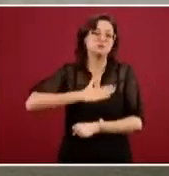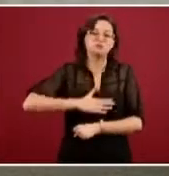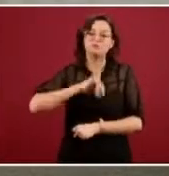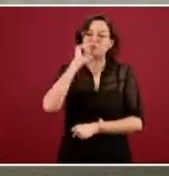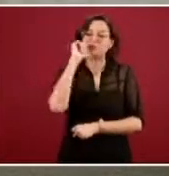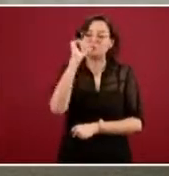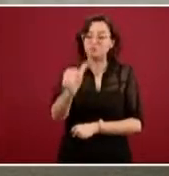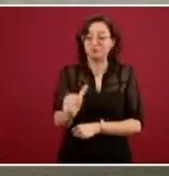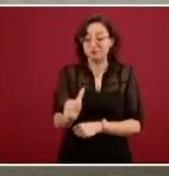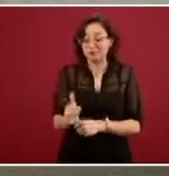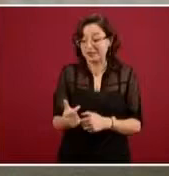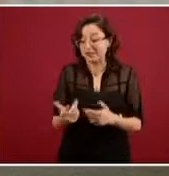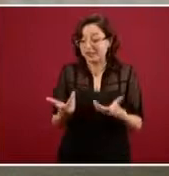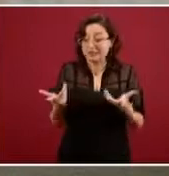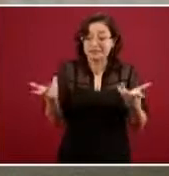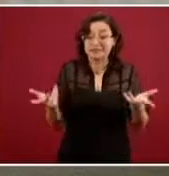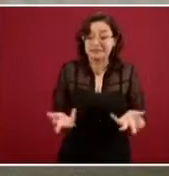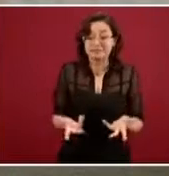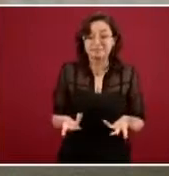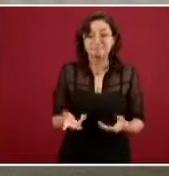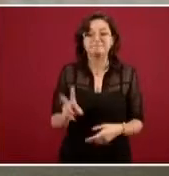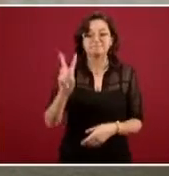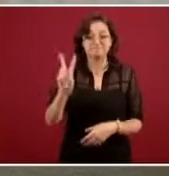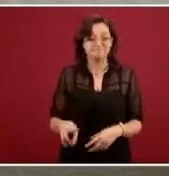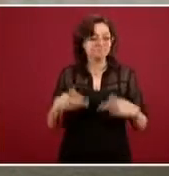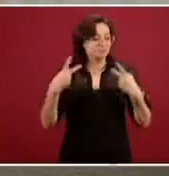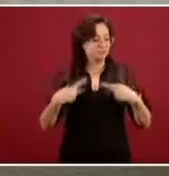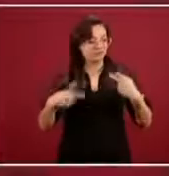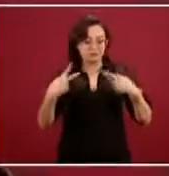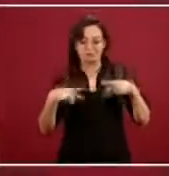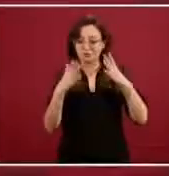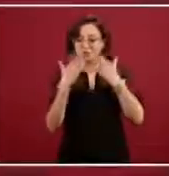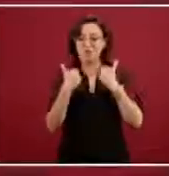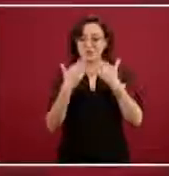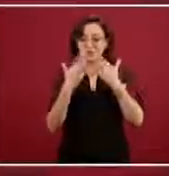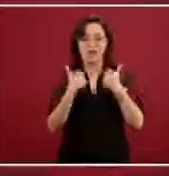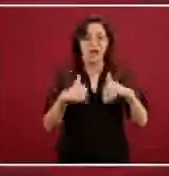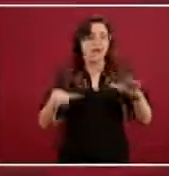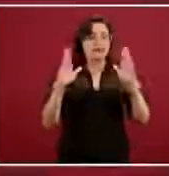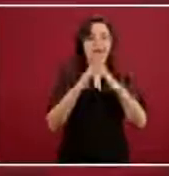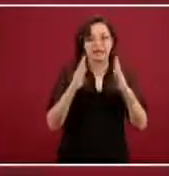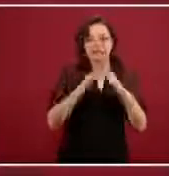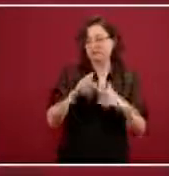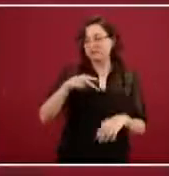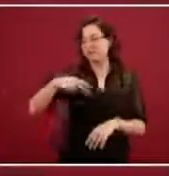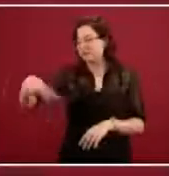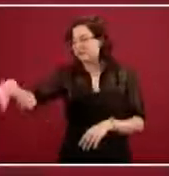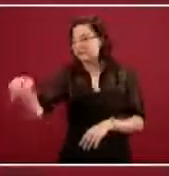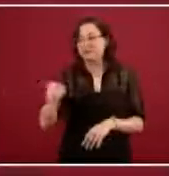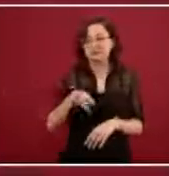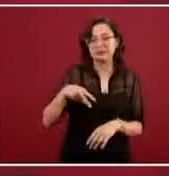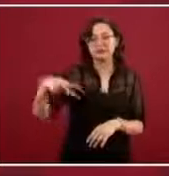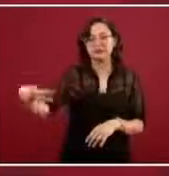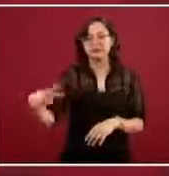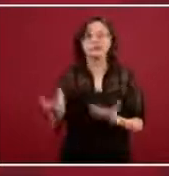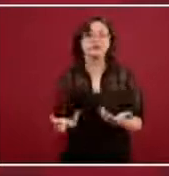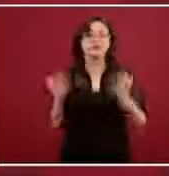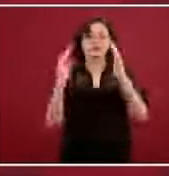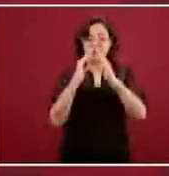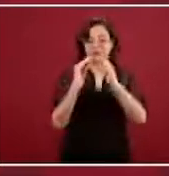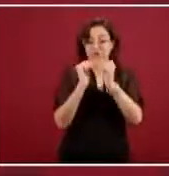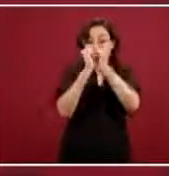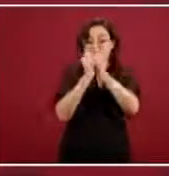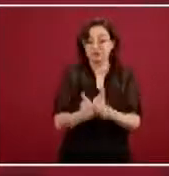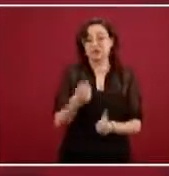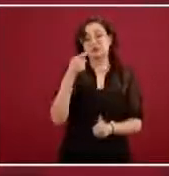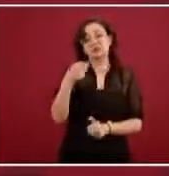qué hacer? Efectivamente hay personas desplazadas, hay personas que no tienen casa. Desde luego el concepto de quédate en casa es un llamado genérico